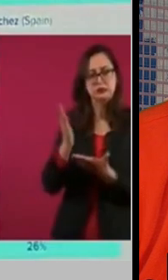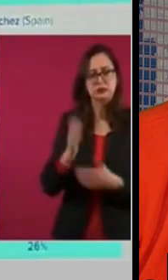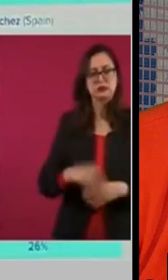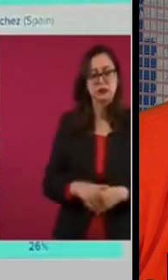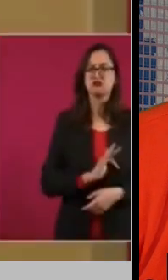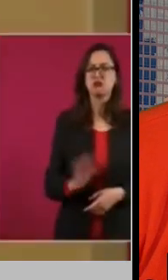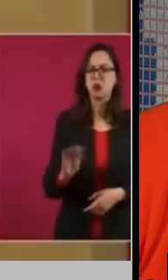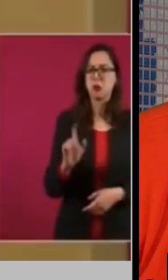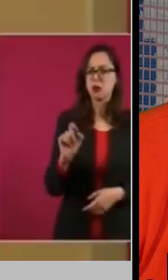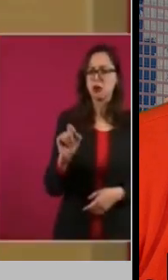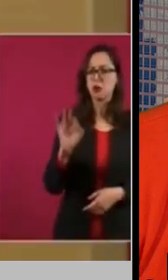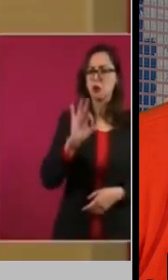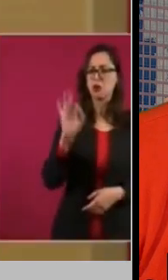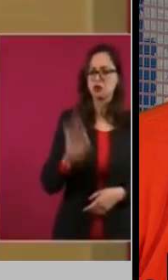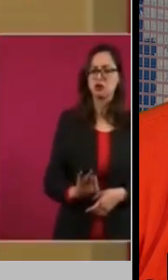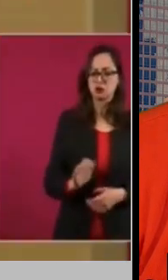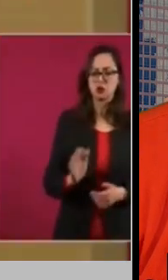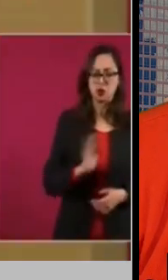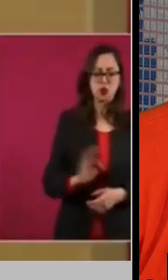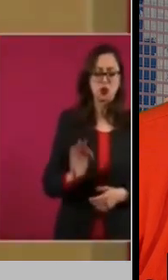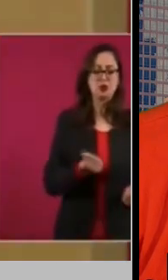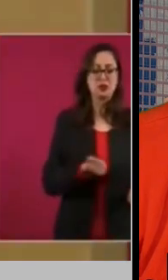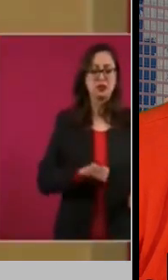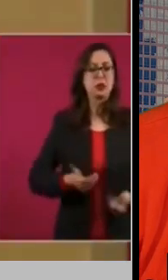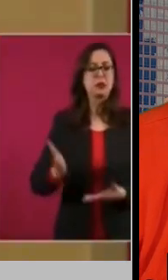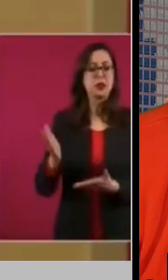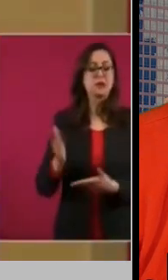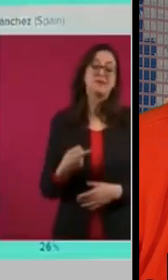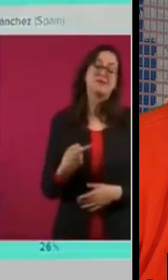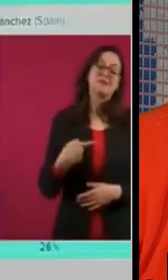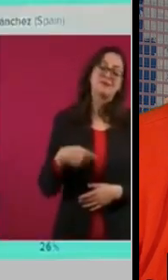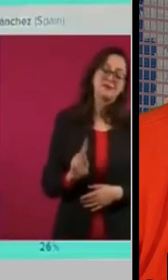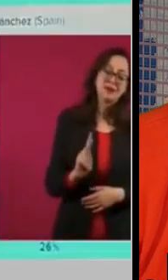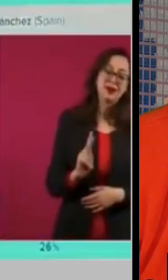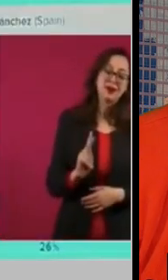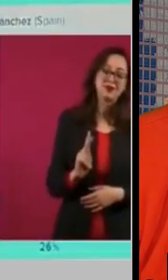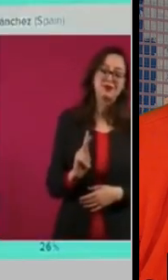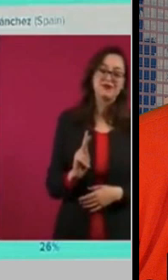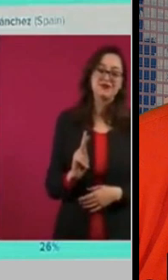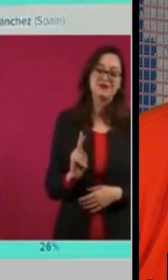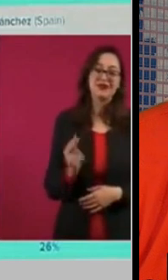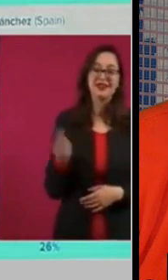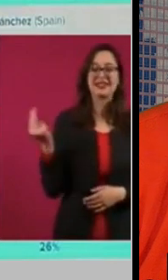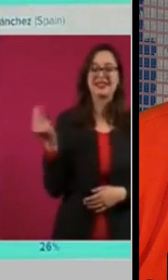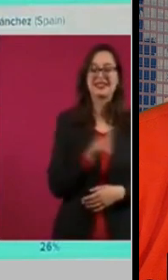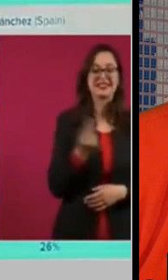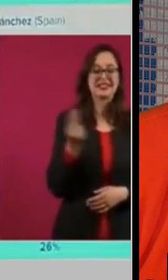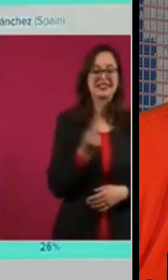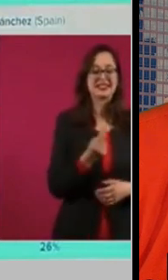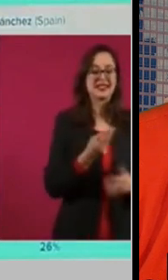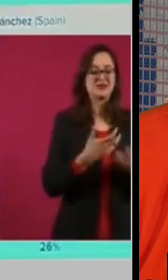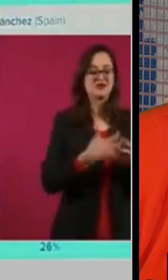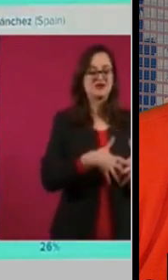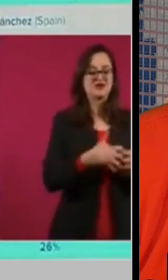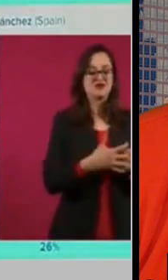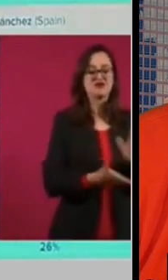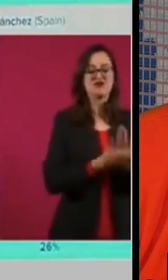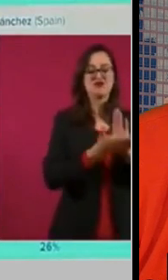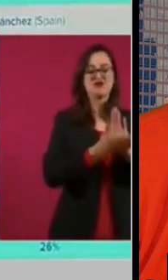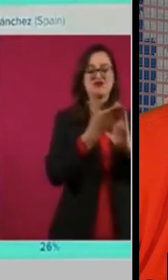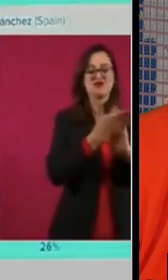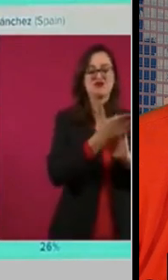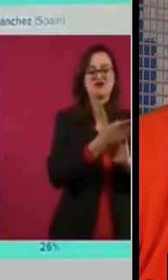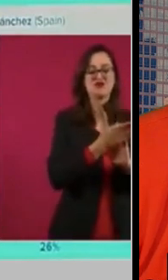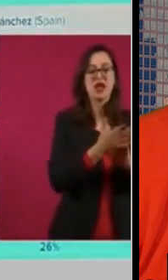Tenemos gas, nada más llevaría tiempo porque necesitamos la construcción de dos plantas de licuefacción